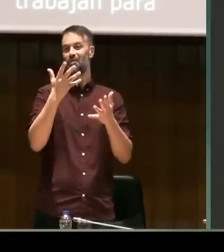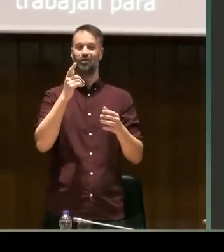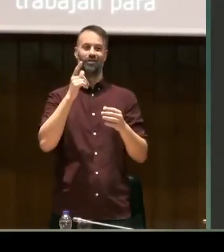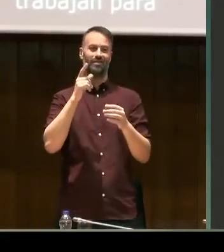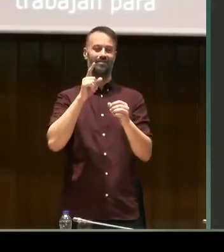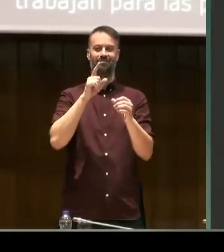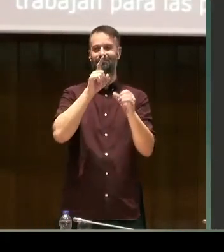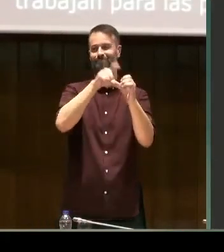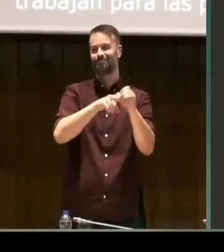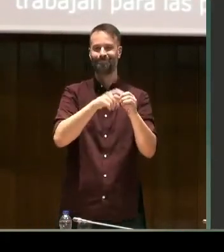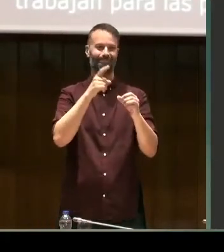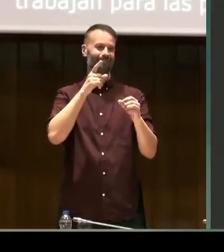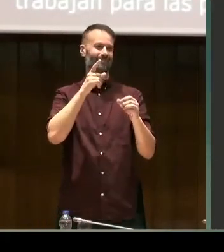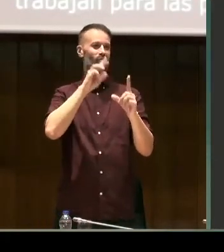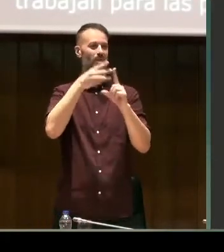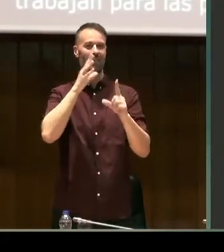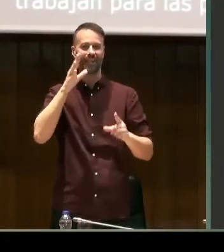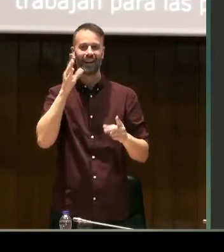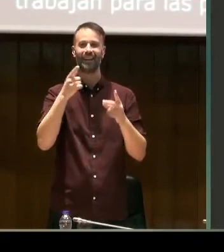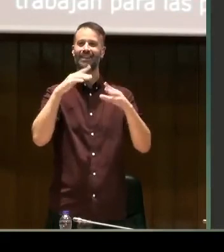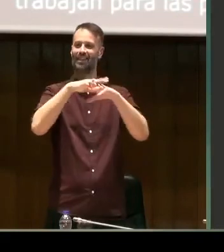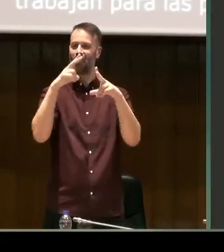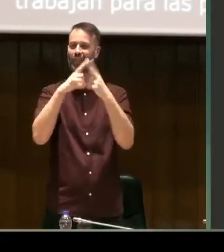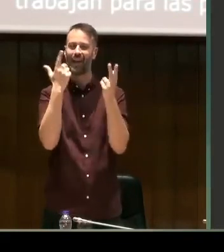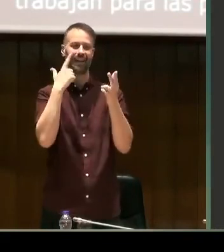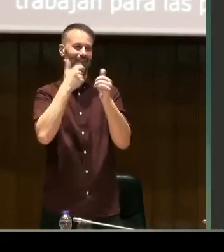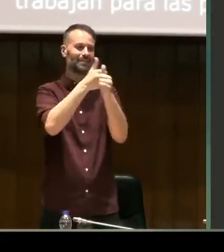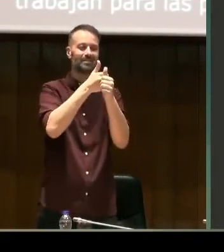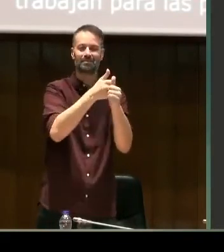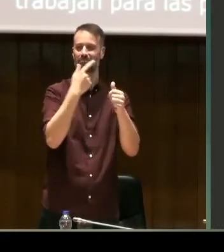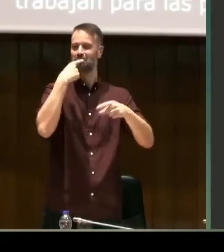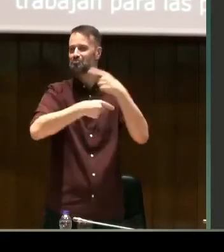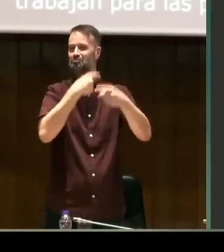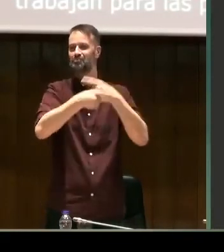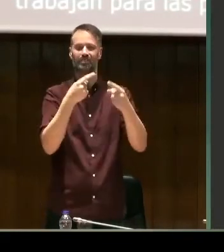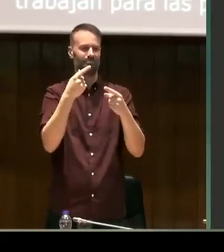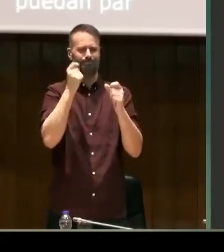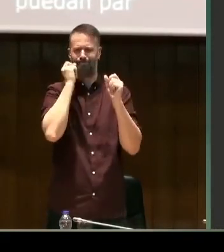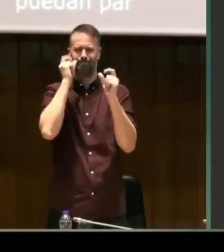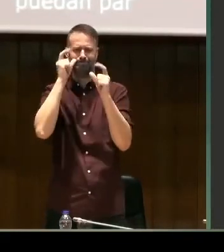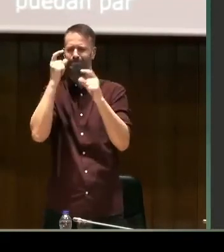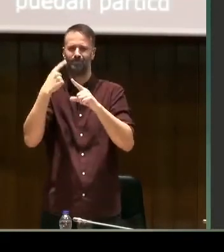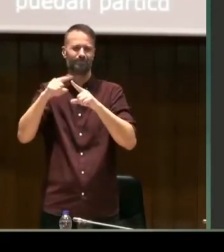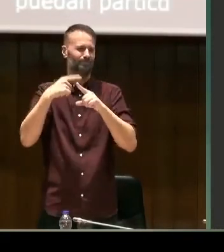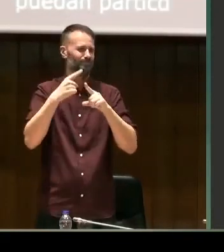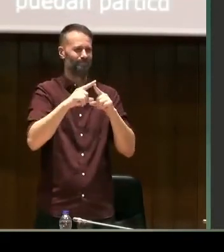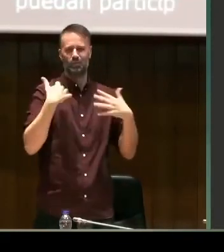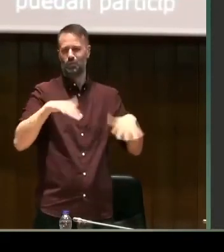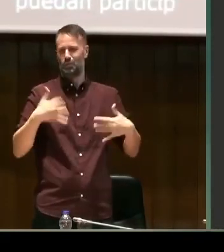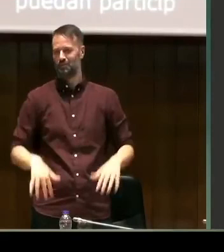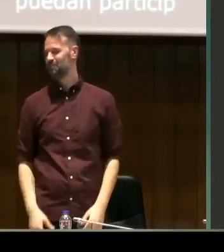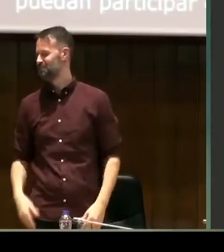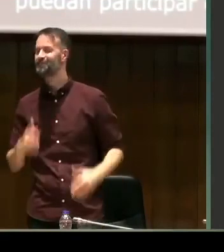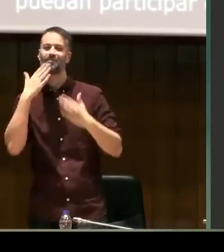Y para finalizar, os animo a todas y a todos a que participéis de esta web, Excepcionales, también de las redes sociales.